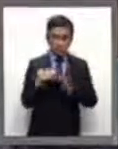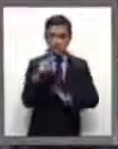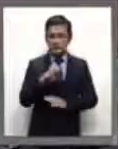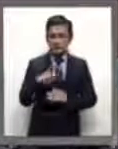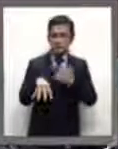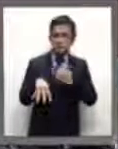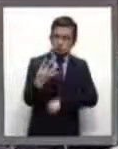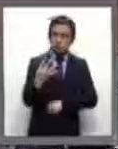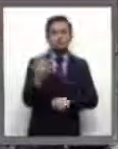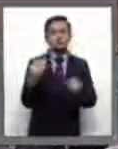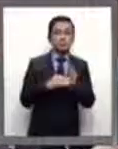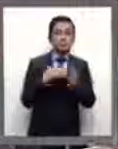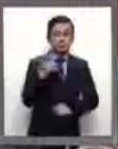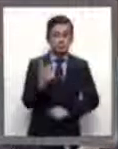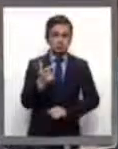4.314.000 pesos.